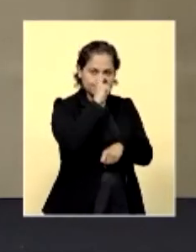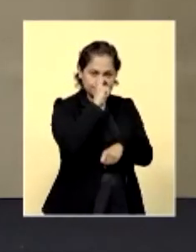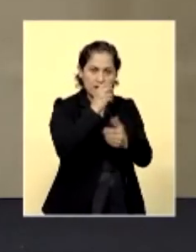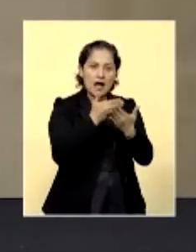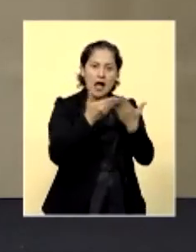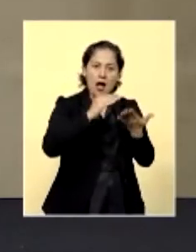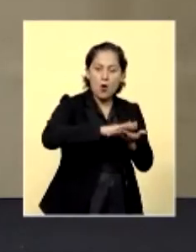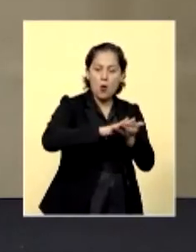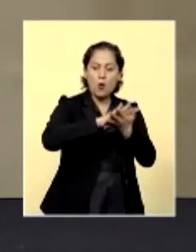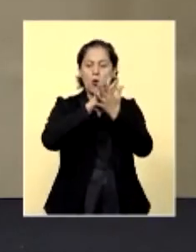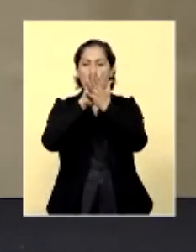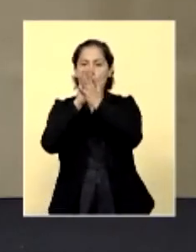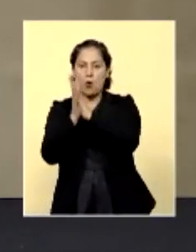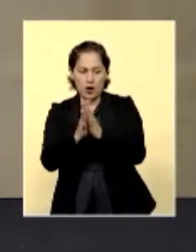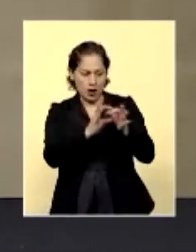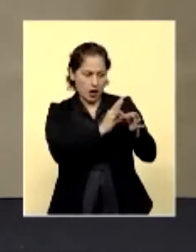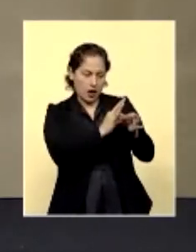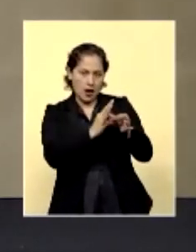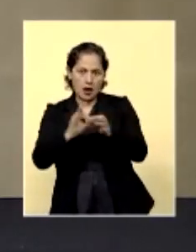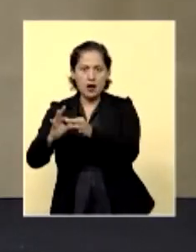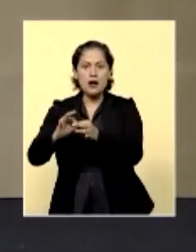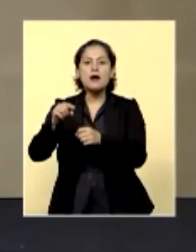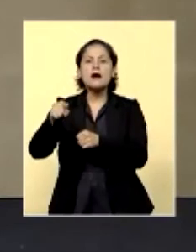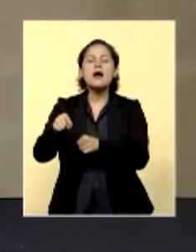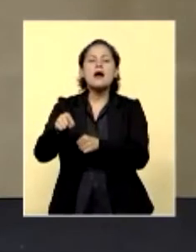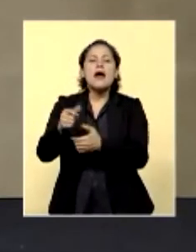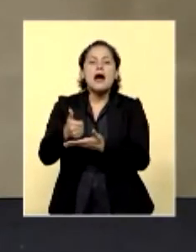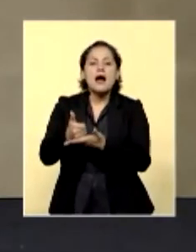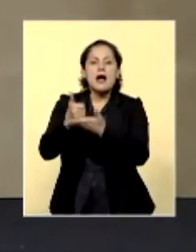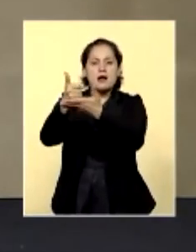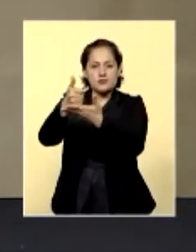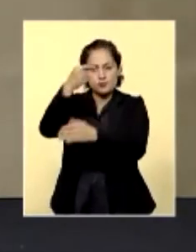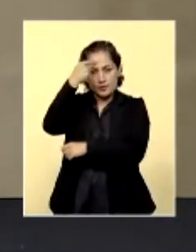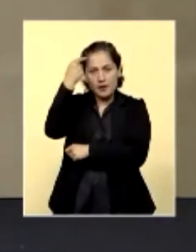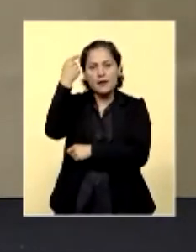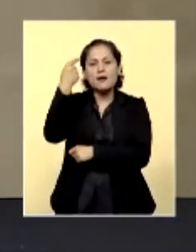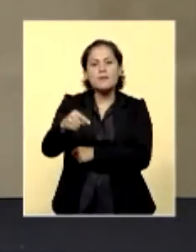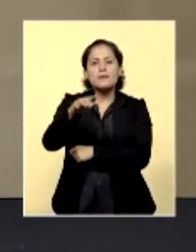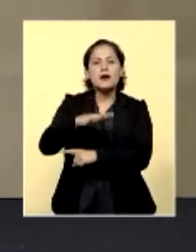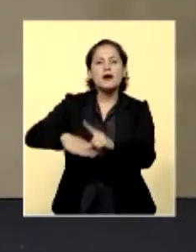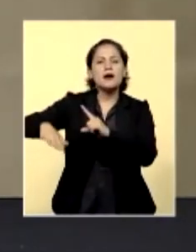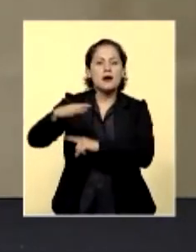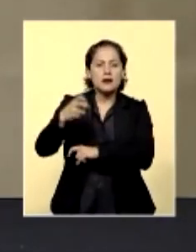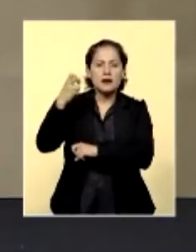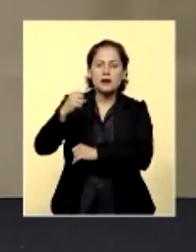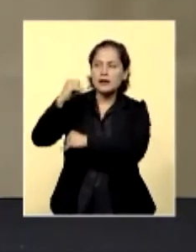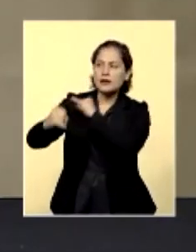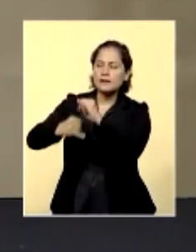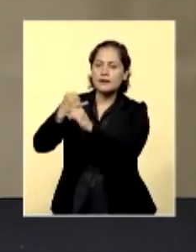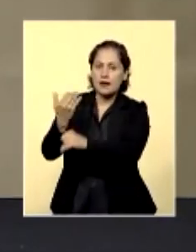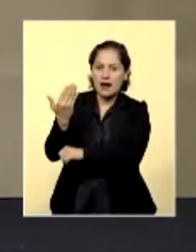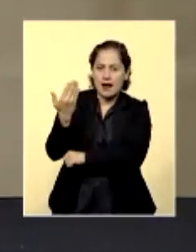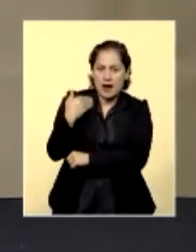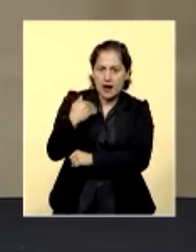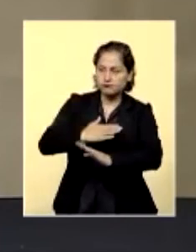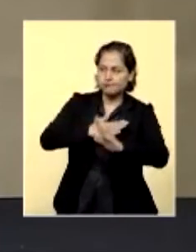no deberemos renunciar, hacia las ventajas judiciales que hoy nos ofrece ese tratado internacional que fue producto de